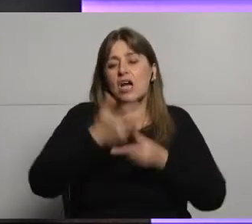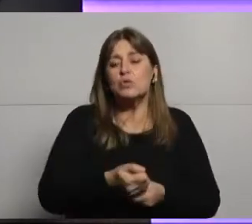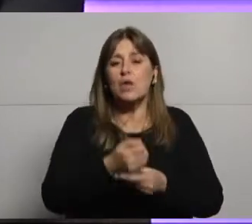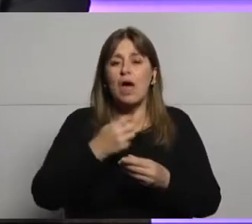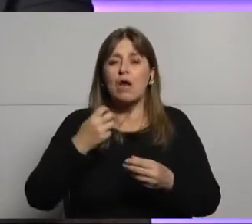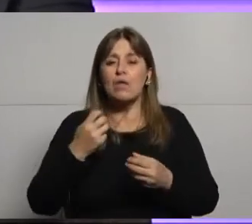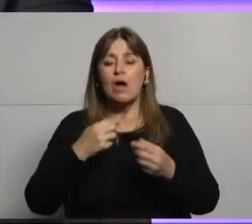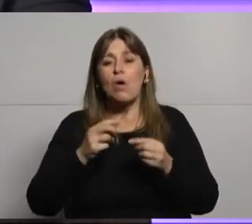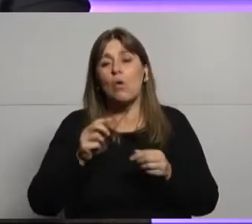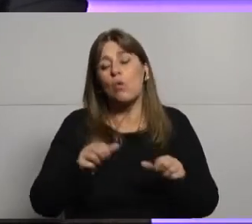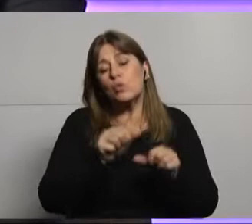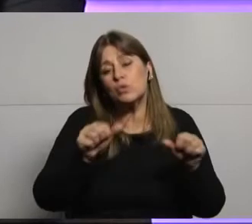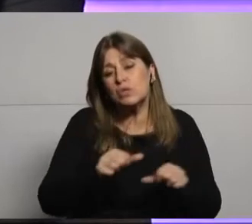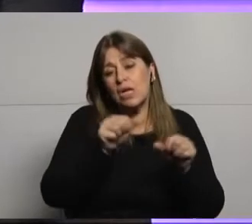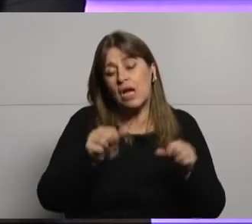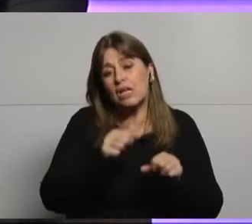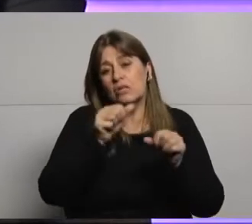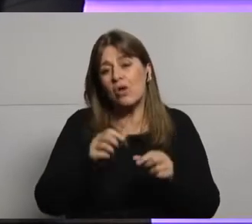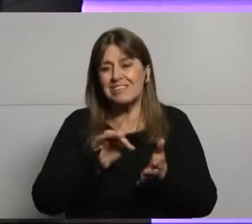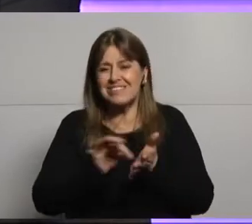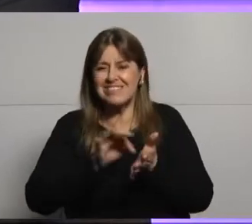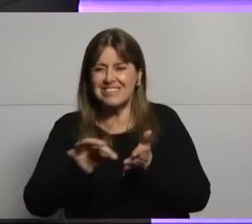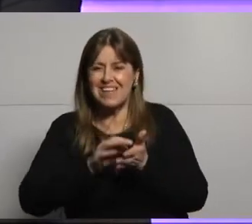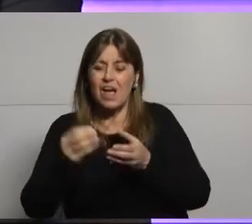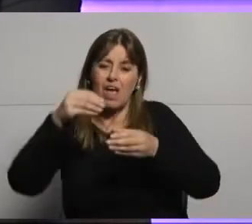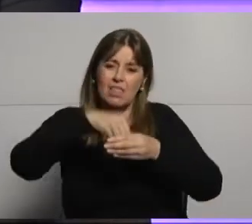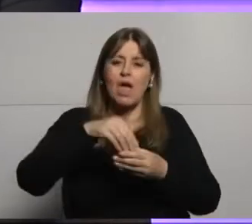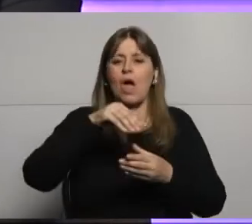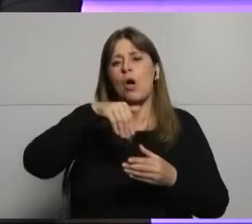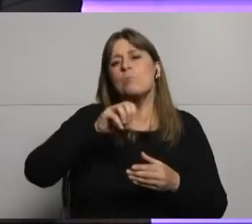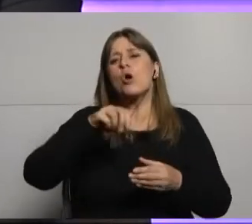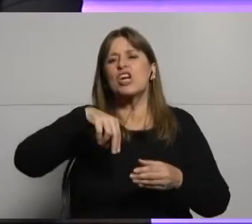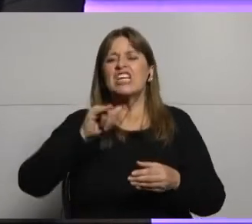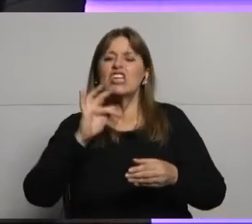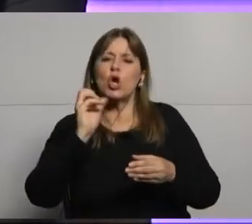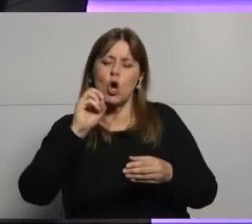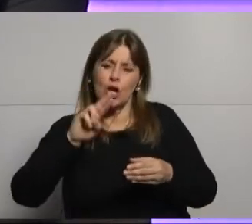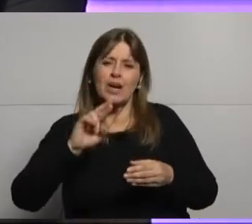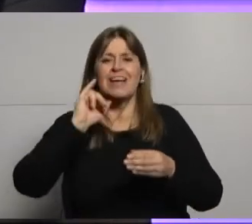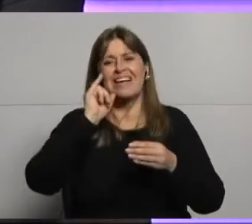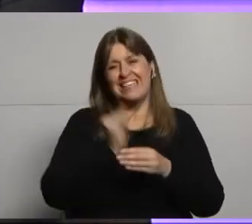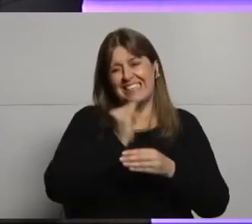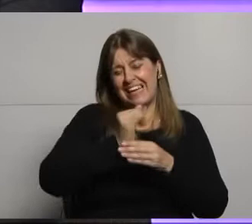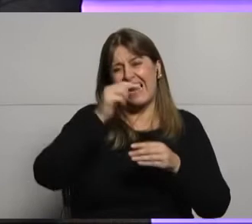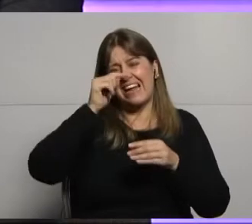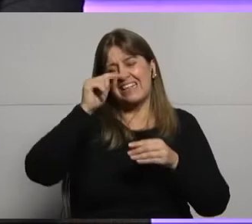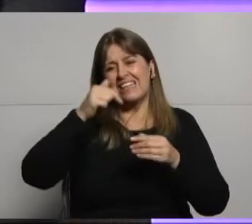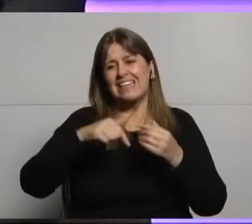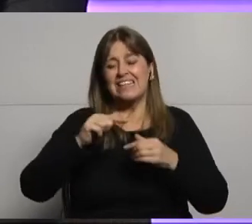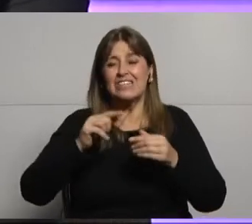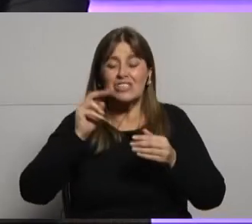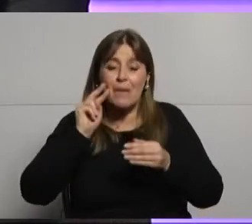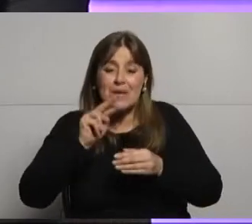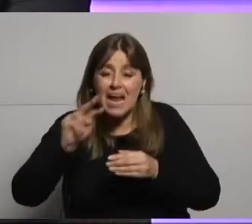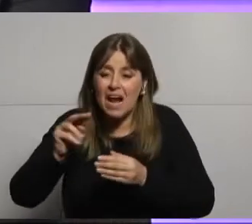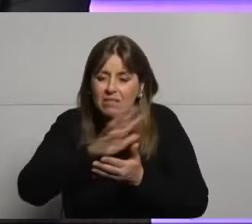ellos utilizando el sistema nuestro, el Monitor Integral de Riesgos y Afectaciones, a georreferenciar los casos.